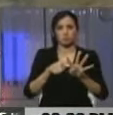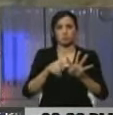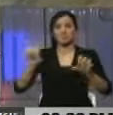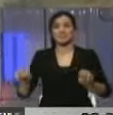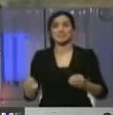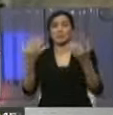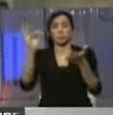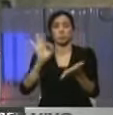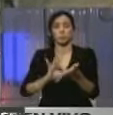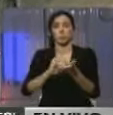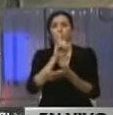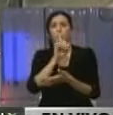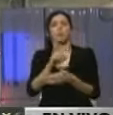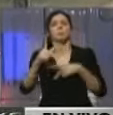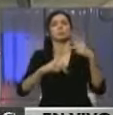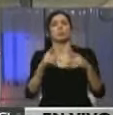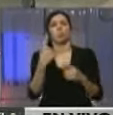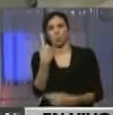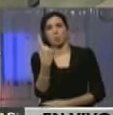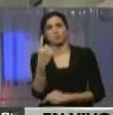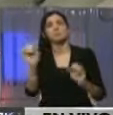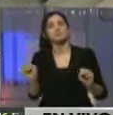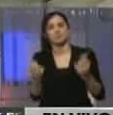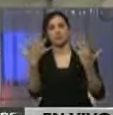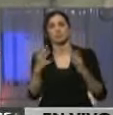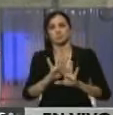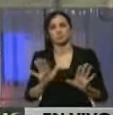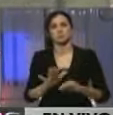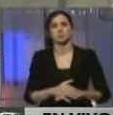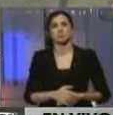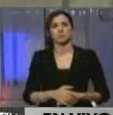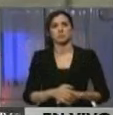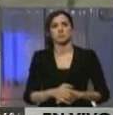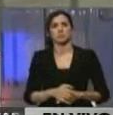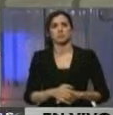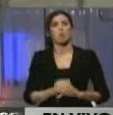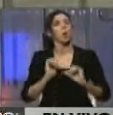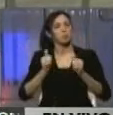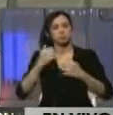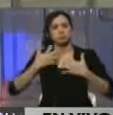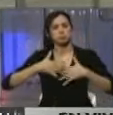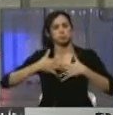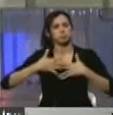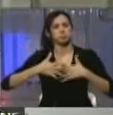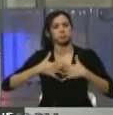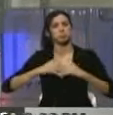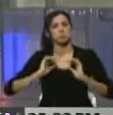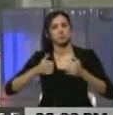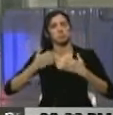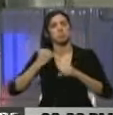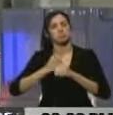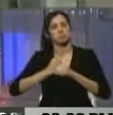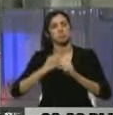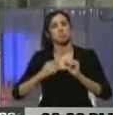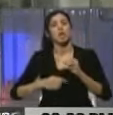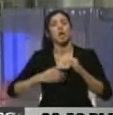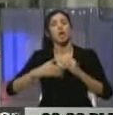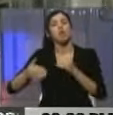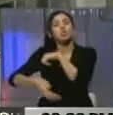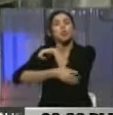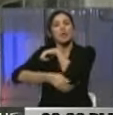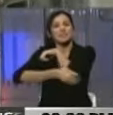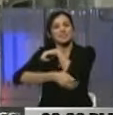recuperamos inmediatamente una línea de producción, una. Empezó a trabajar, la mostramos allí, de toallas